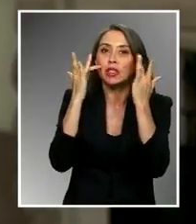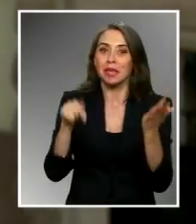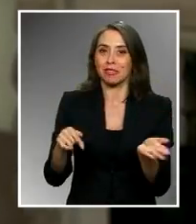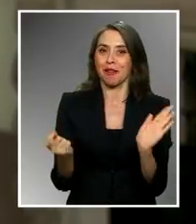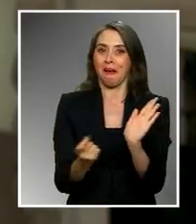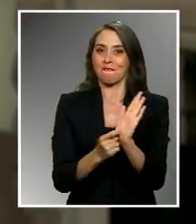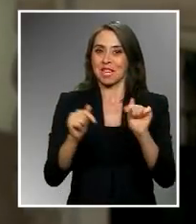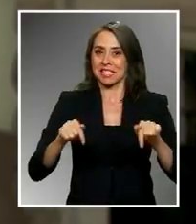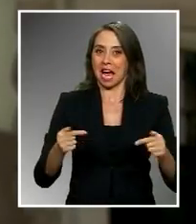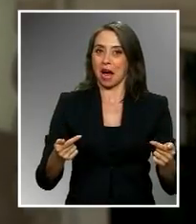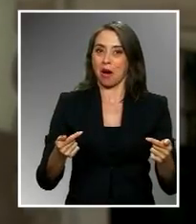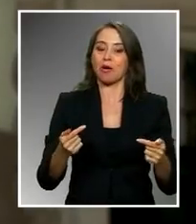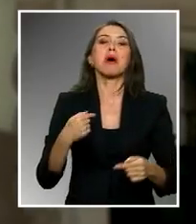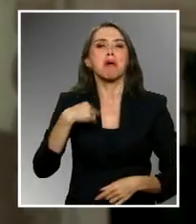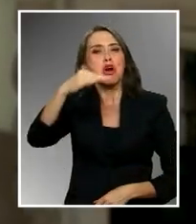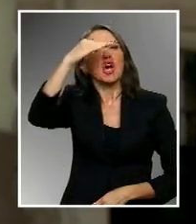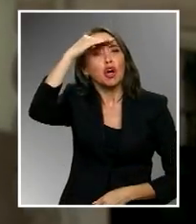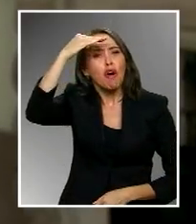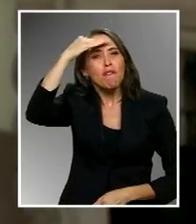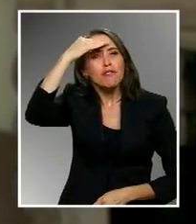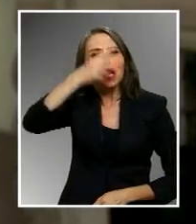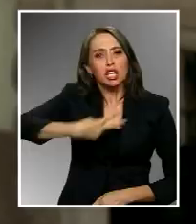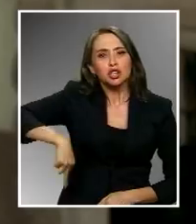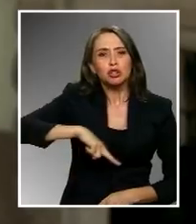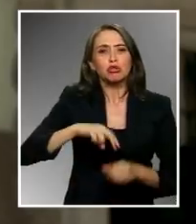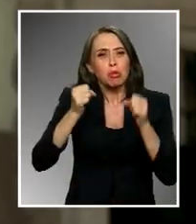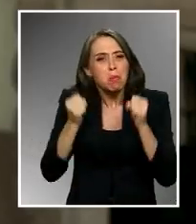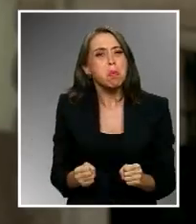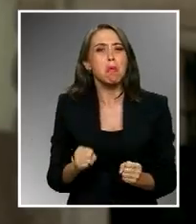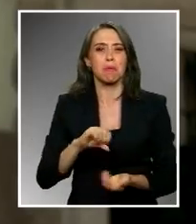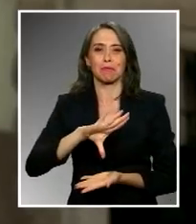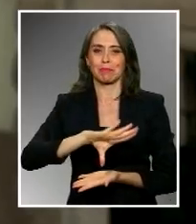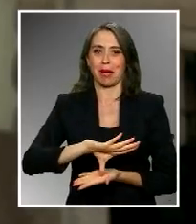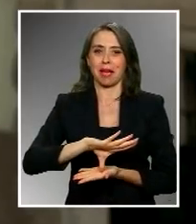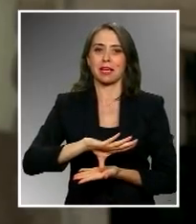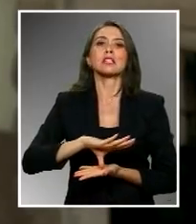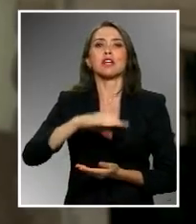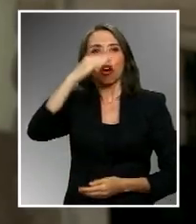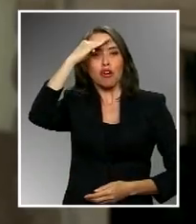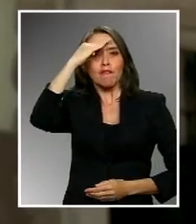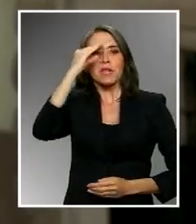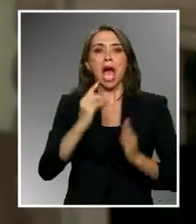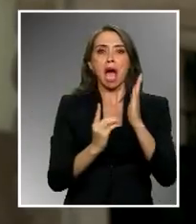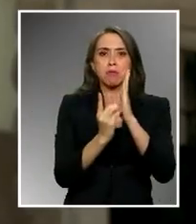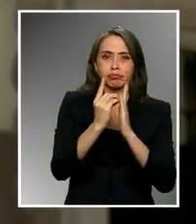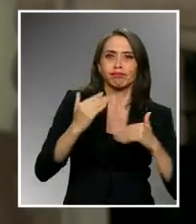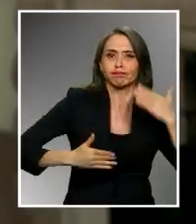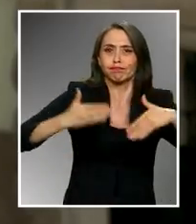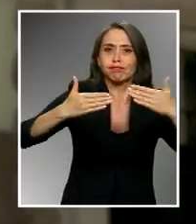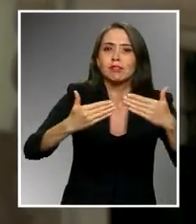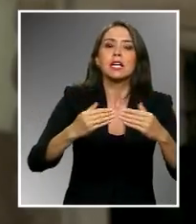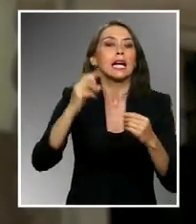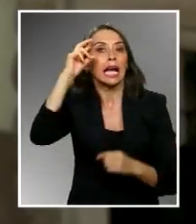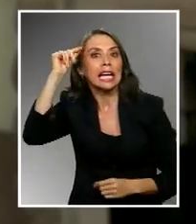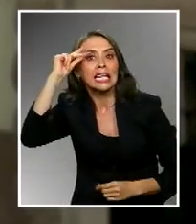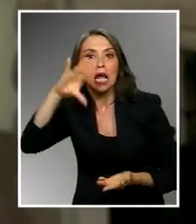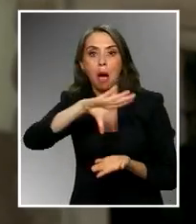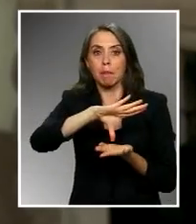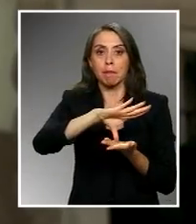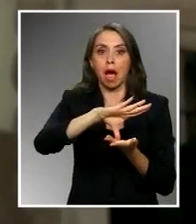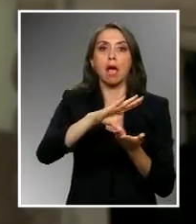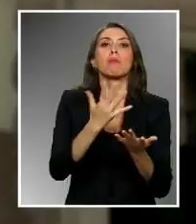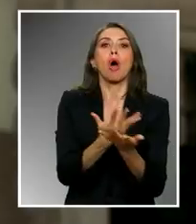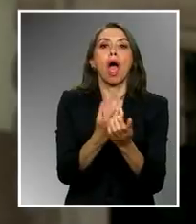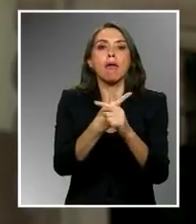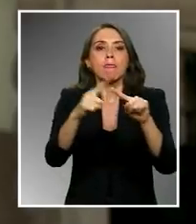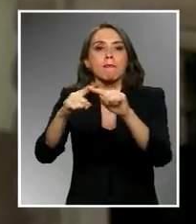estas fechas y no tener plena confianza en nuestras capacidades como país en nuestro dinamismo nuestra creatividad que se nutren de nuestra